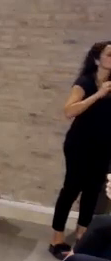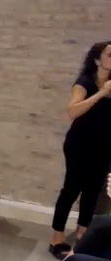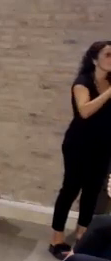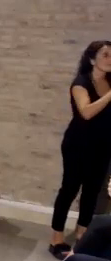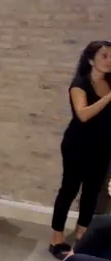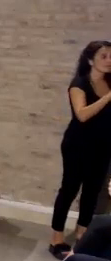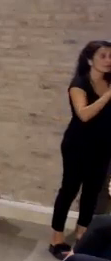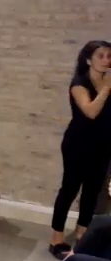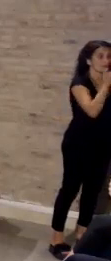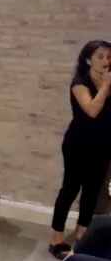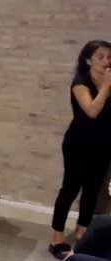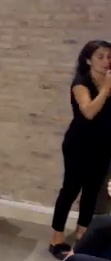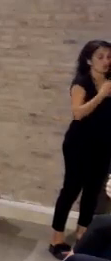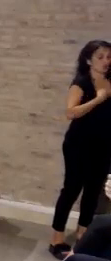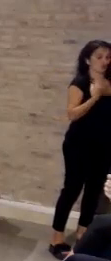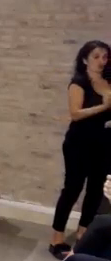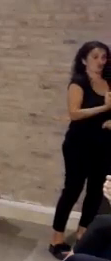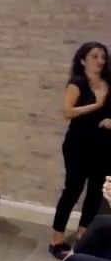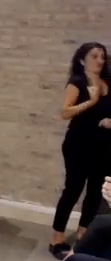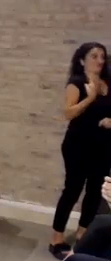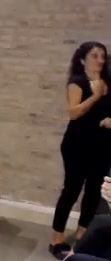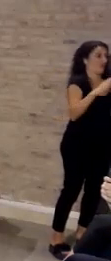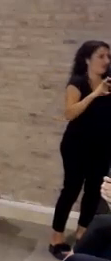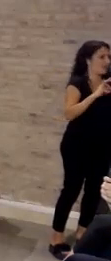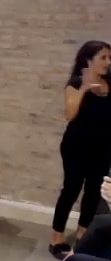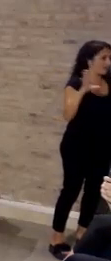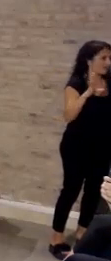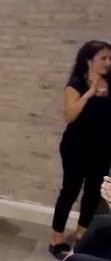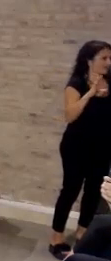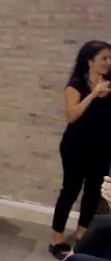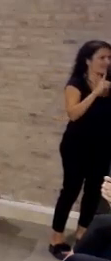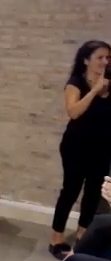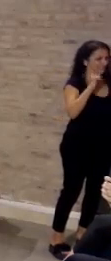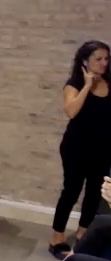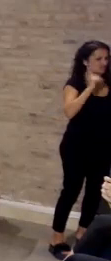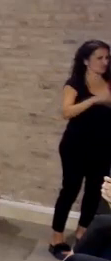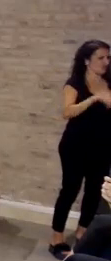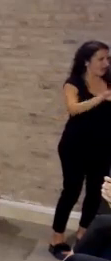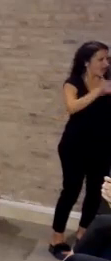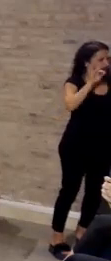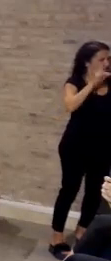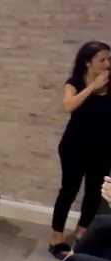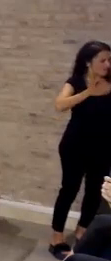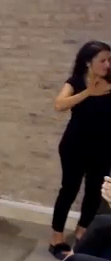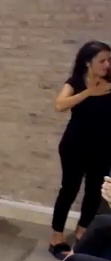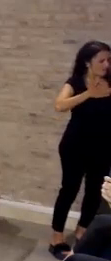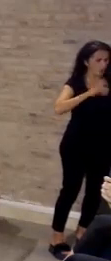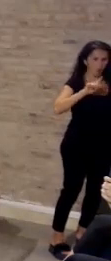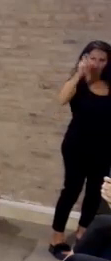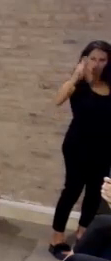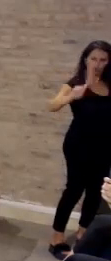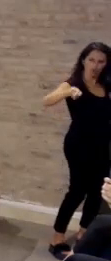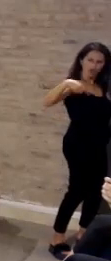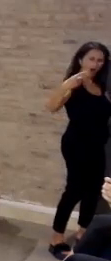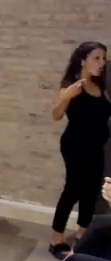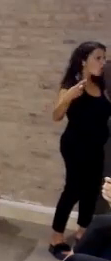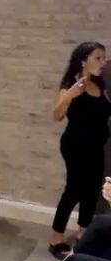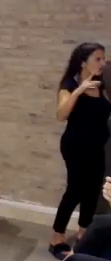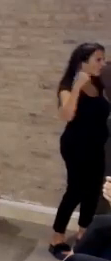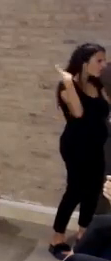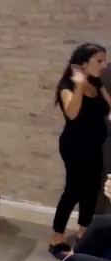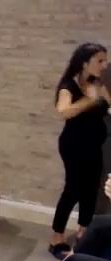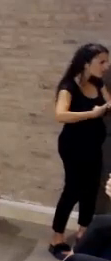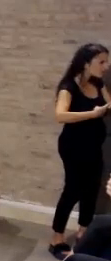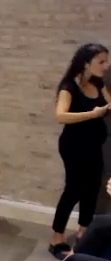si tenemos autonomía si tomamos decisiones por nosotras mismas o la toman